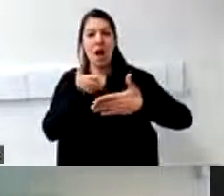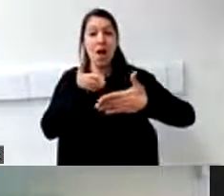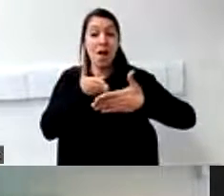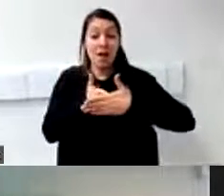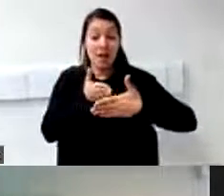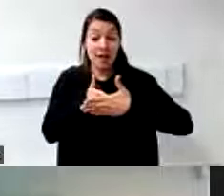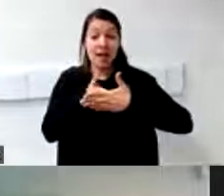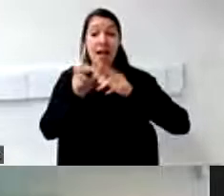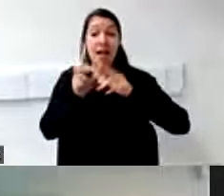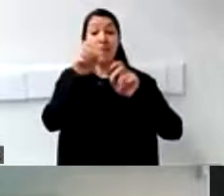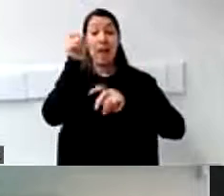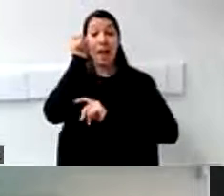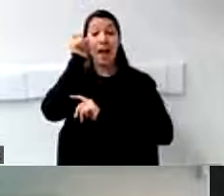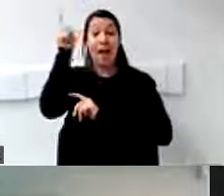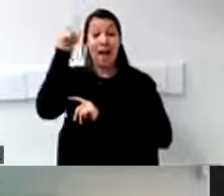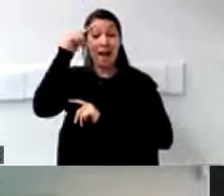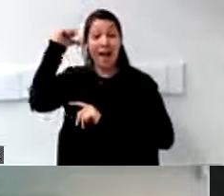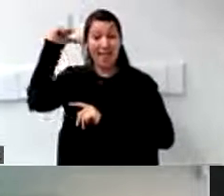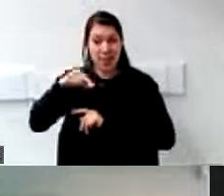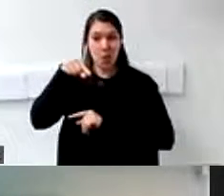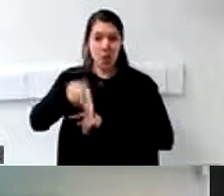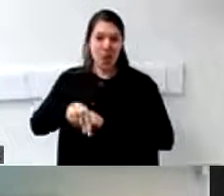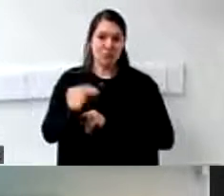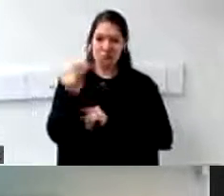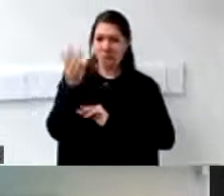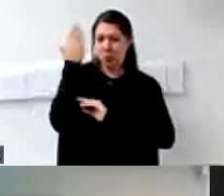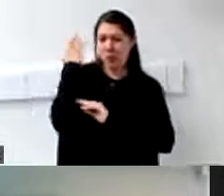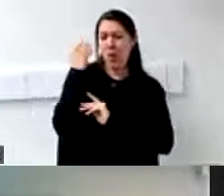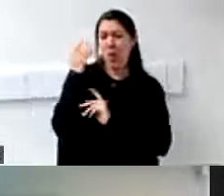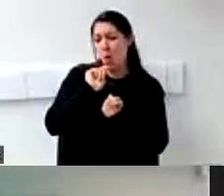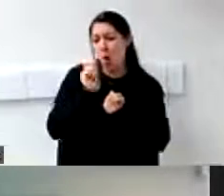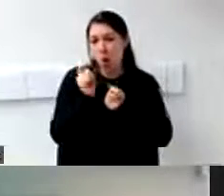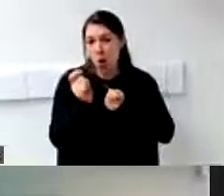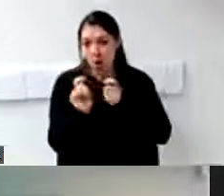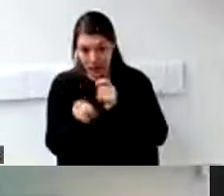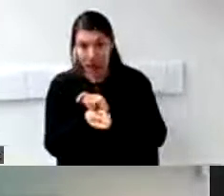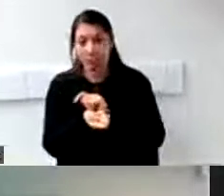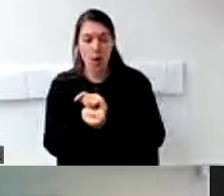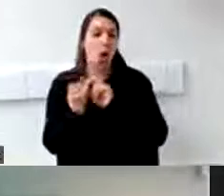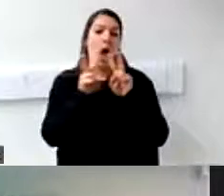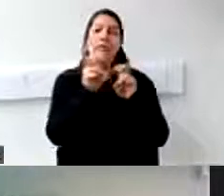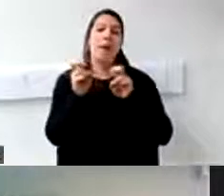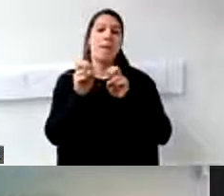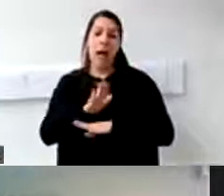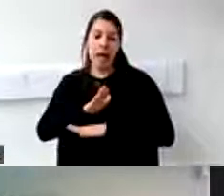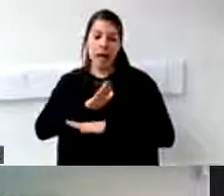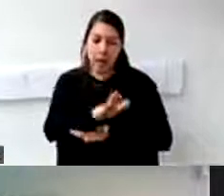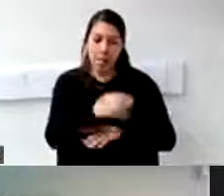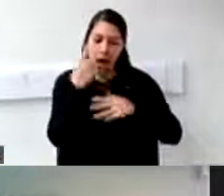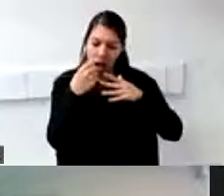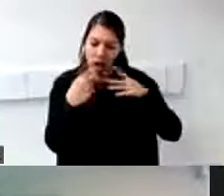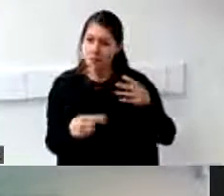intelectual, porque nosotros hace poco estamos con una reforma edilicia, estamos re bien con el tema de las rampas, de todo, obviamente la